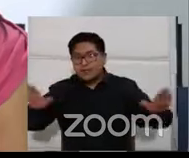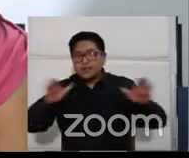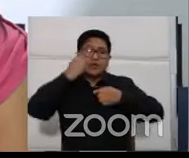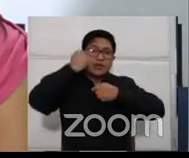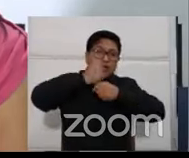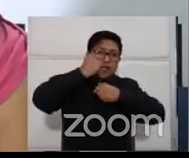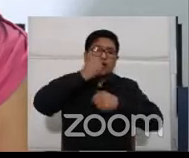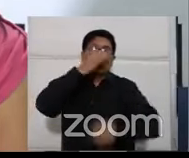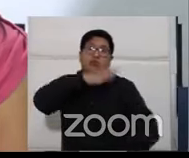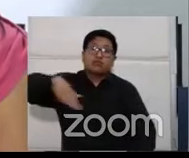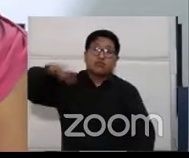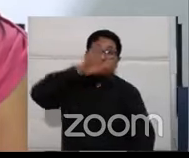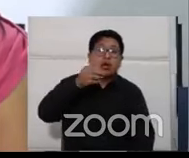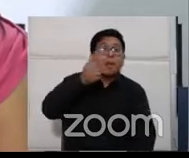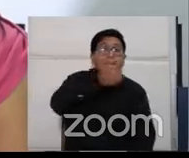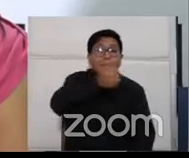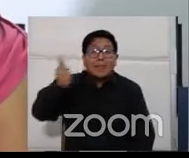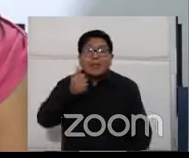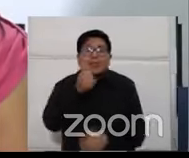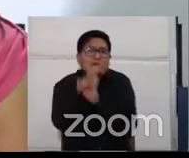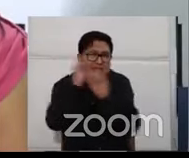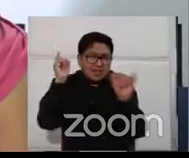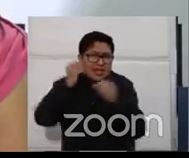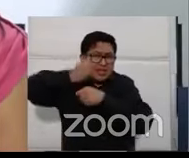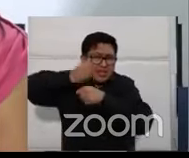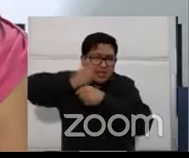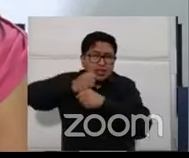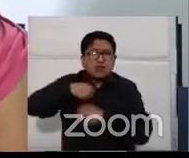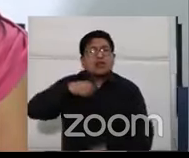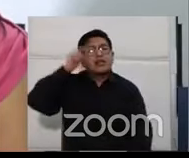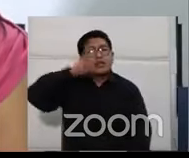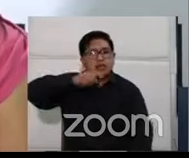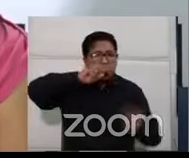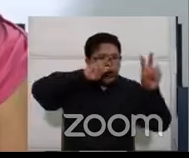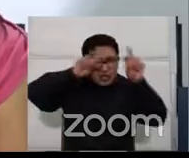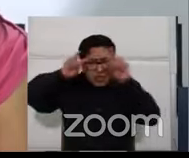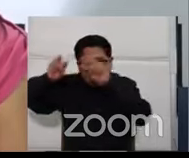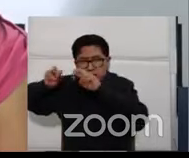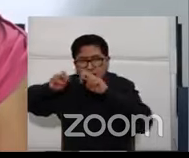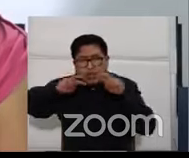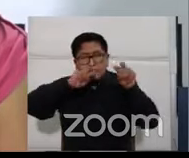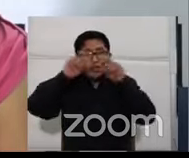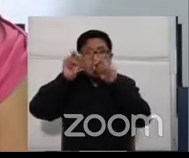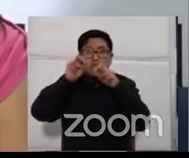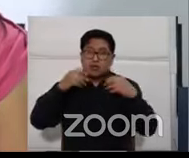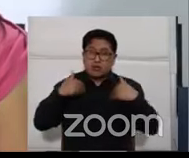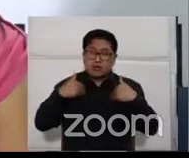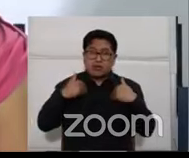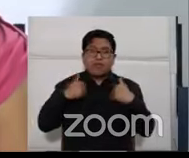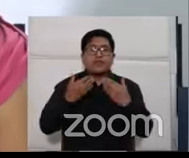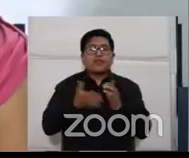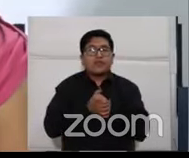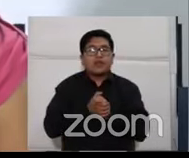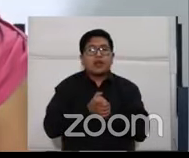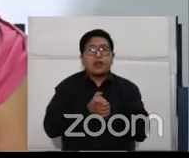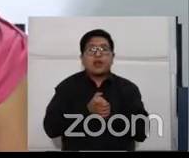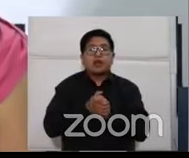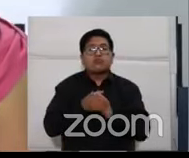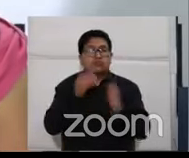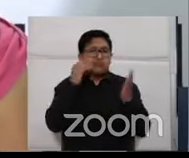por cuenta propia y cuenta ajena principalmente los de registro y autorización del trabajo